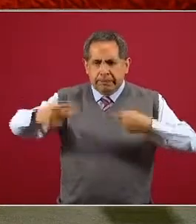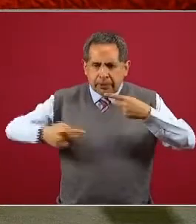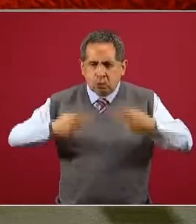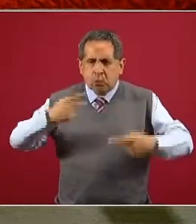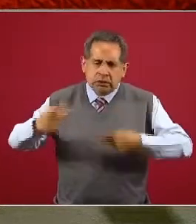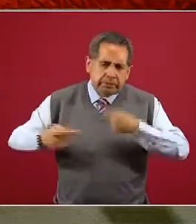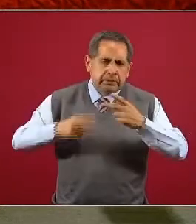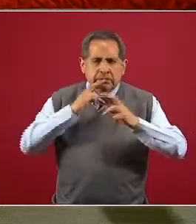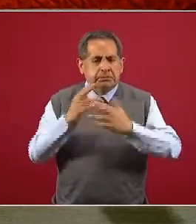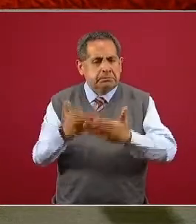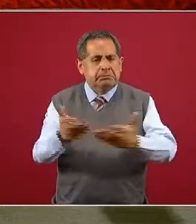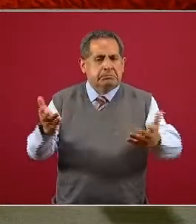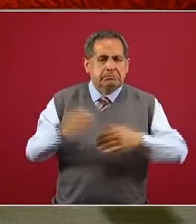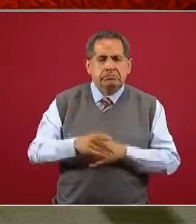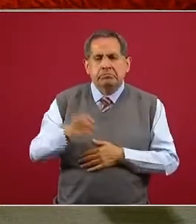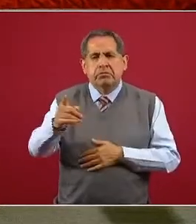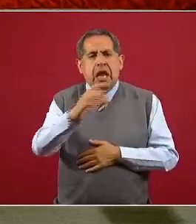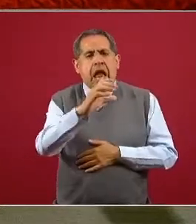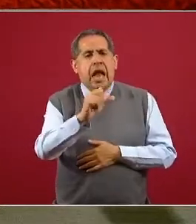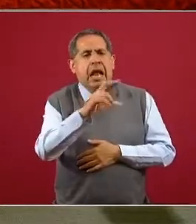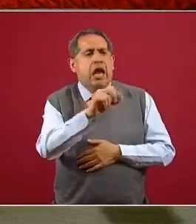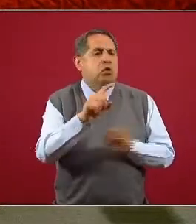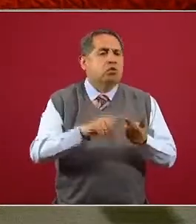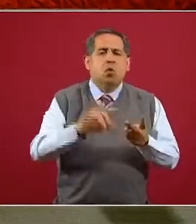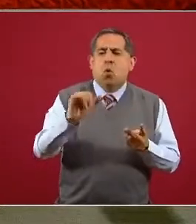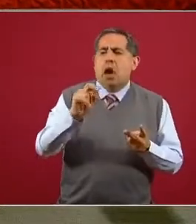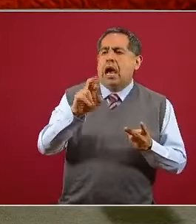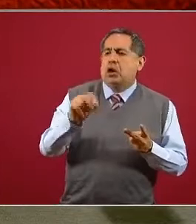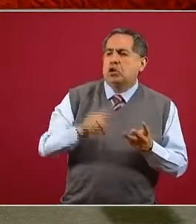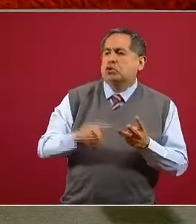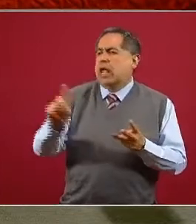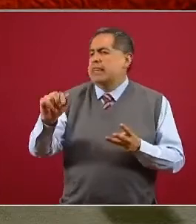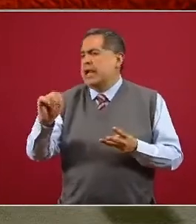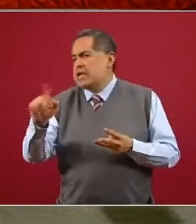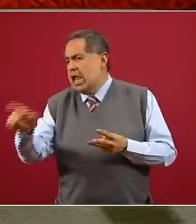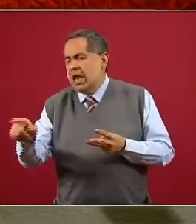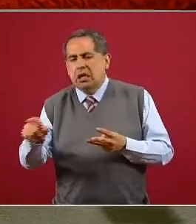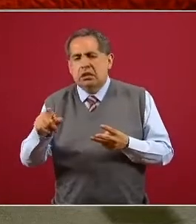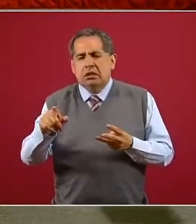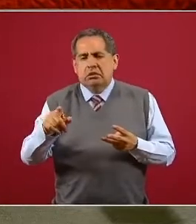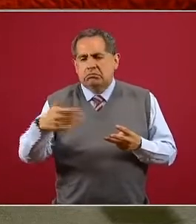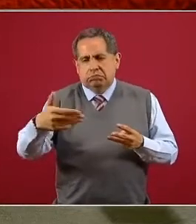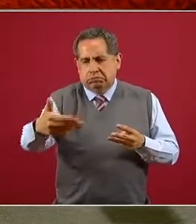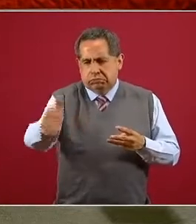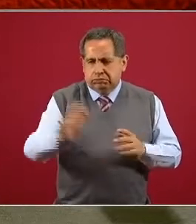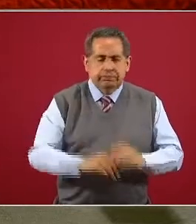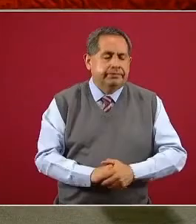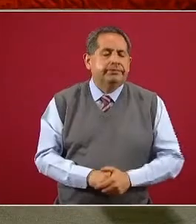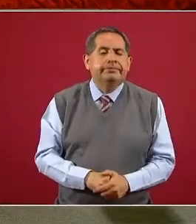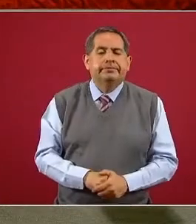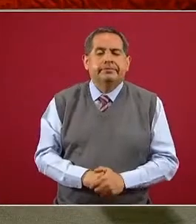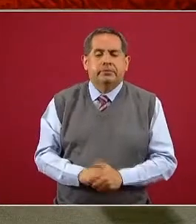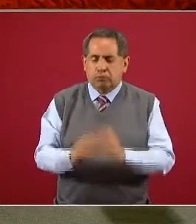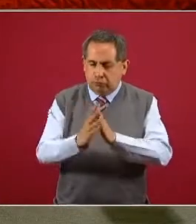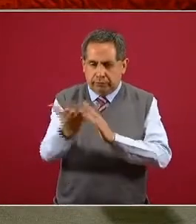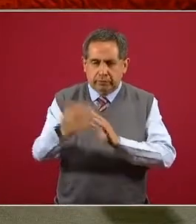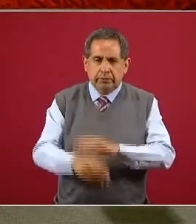y respuestas. Vamos a empezar con Carlos, Juan Carlos Machorro, Daniel Blancas, y nos vamos para adelante. Por